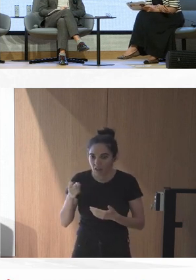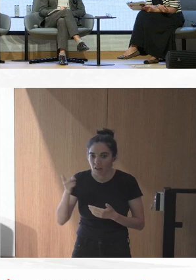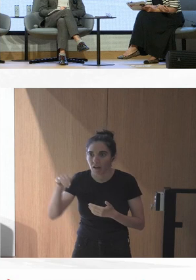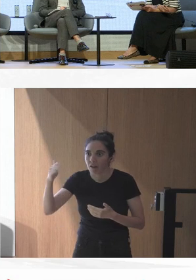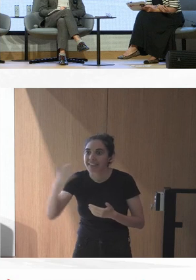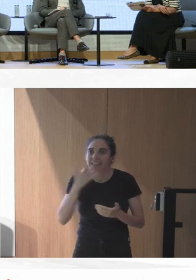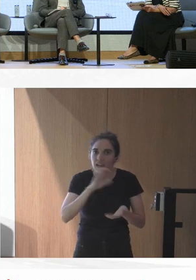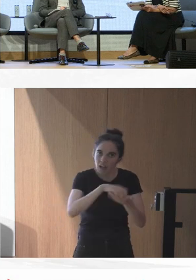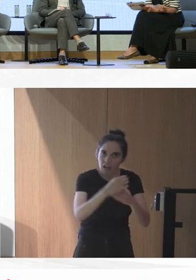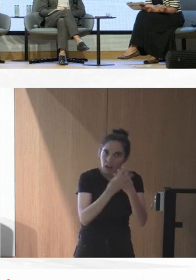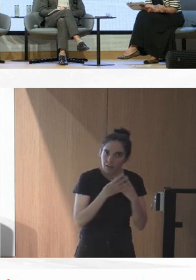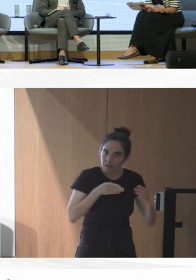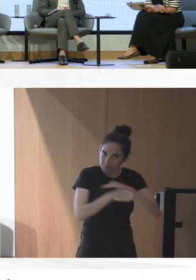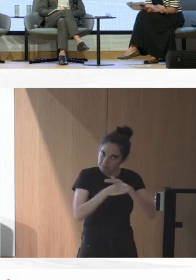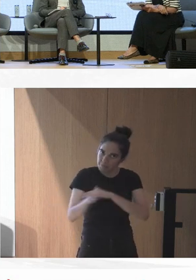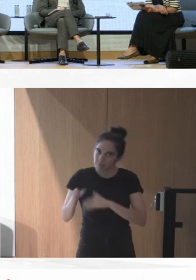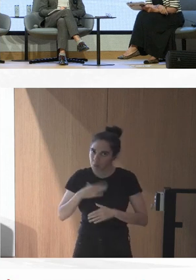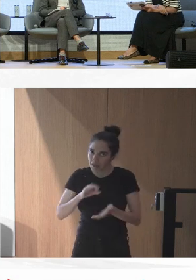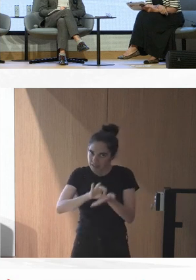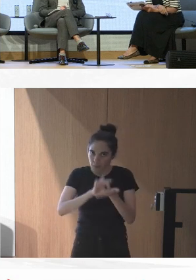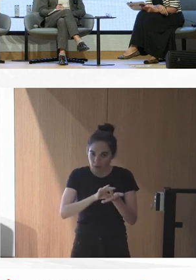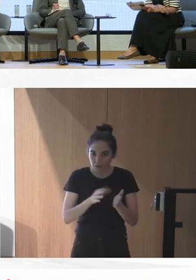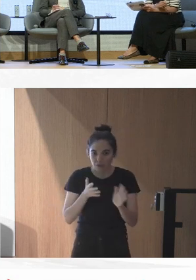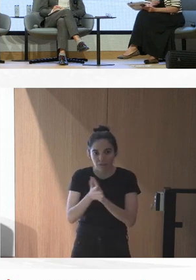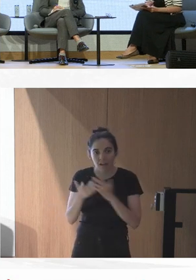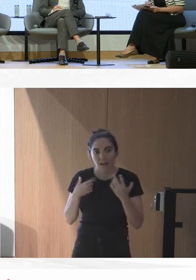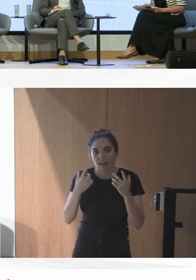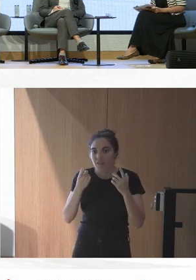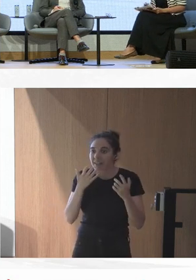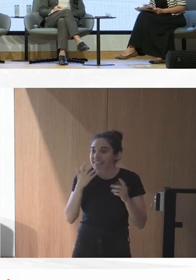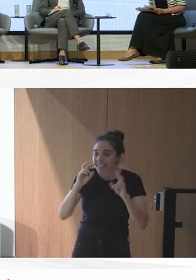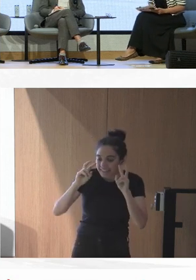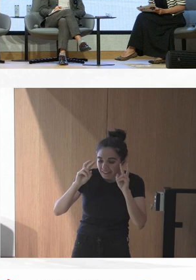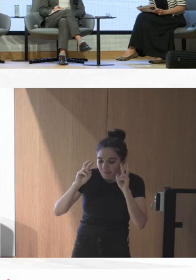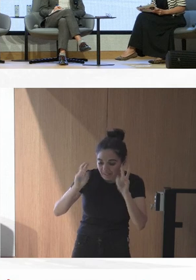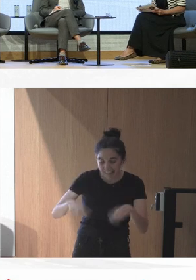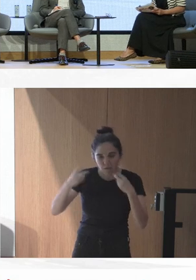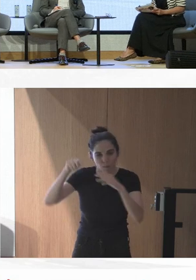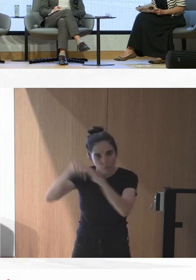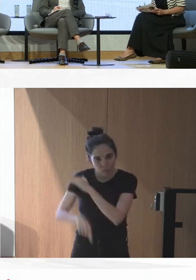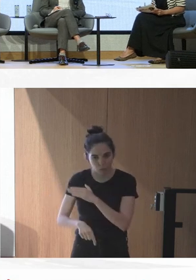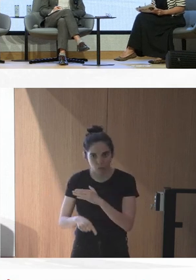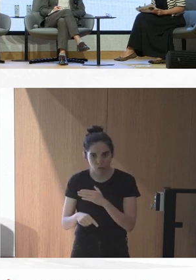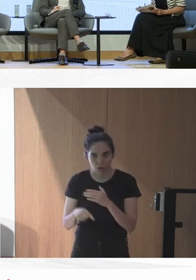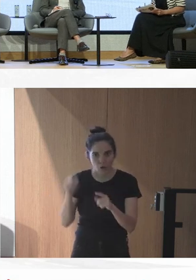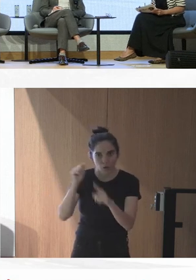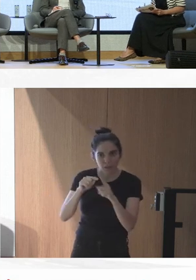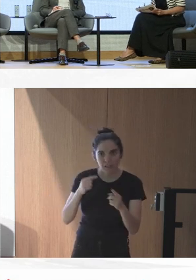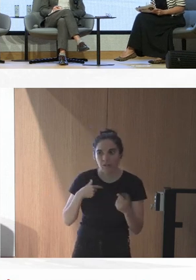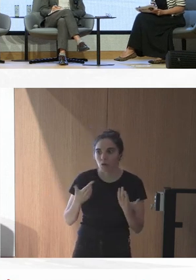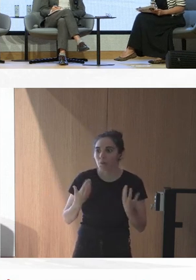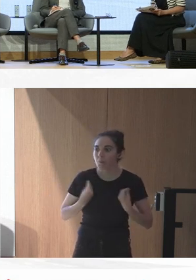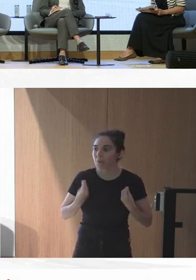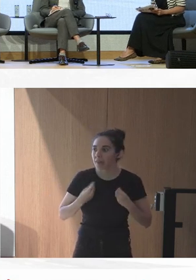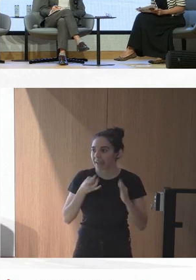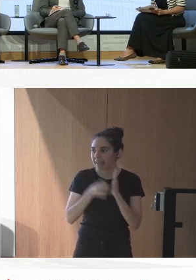es bien importante que dentro de una reforma profunda se considere la necesidad de intervenir en garantizar un nivel de vida